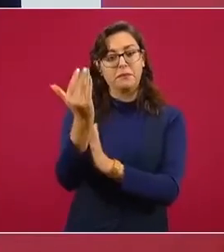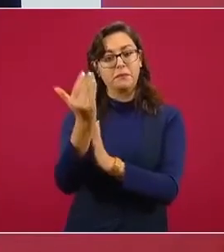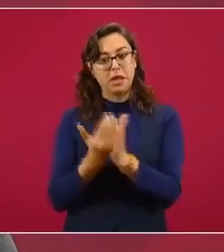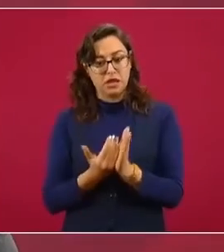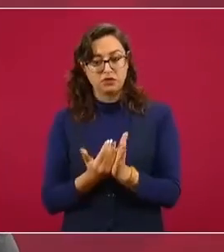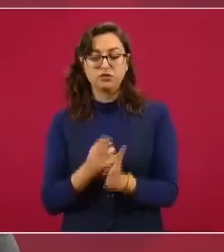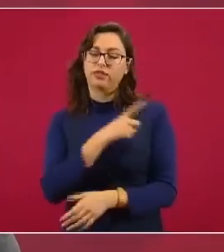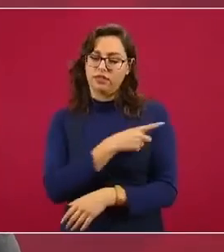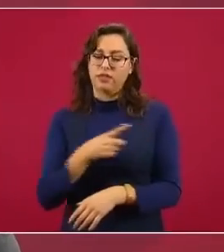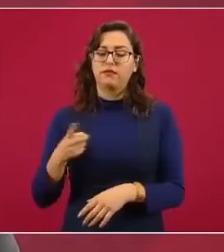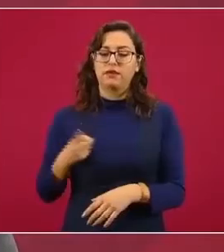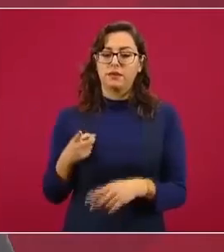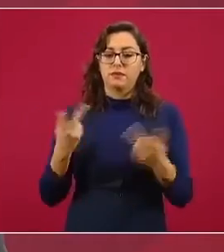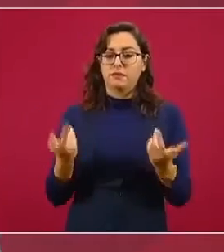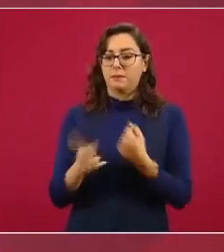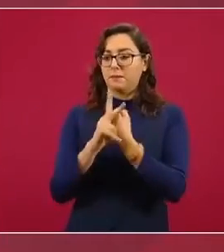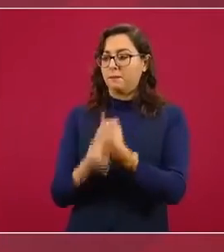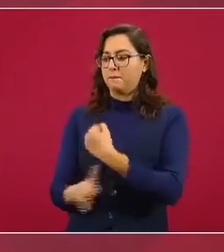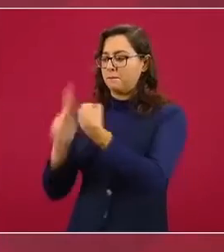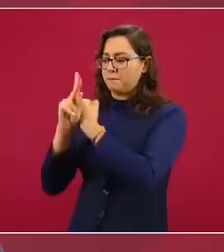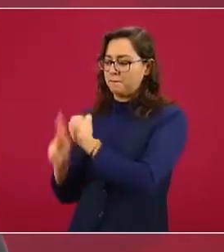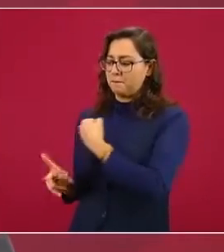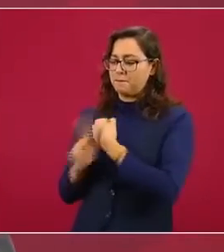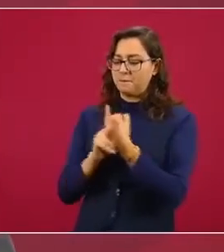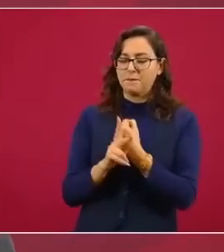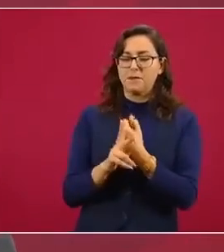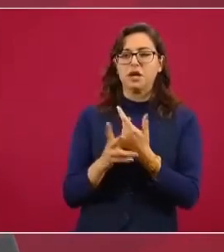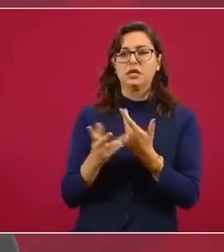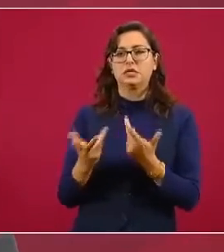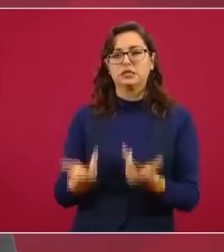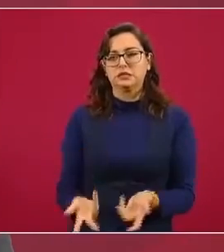hecho. Se han hecho quitas parciales.